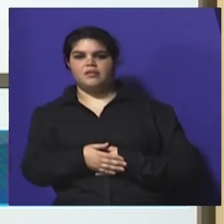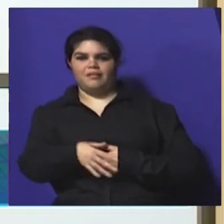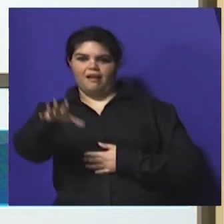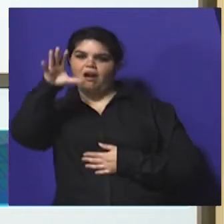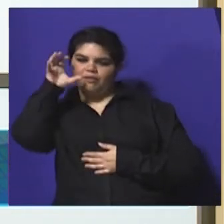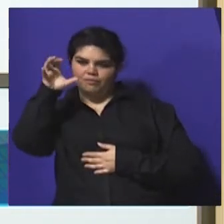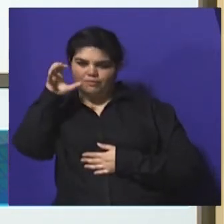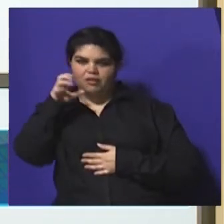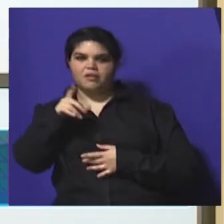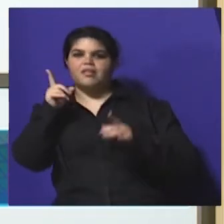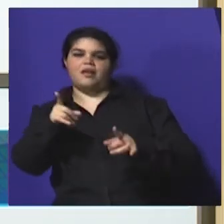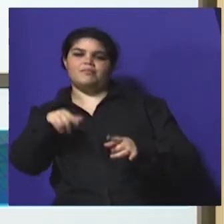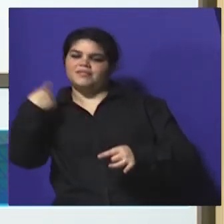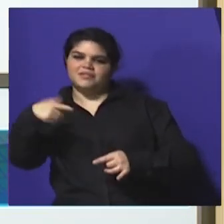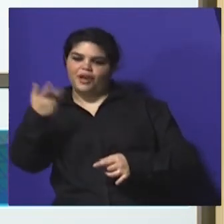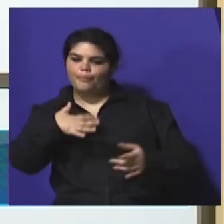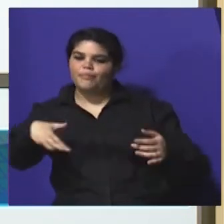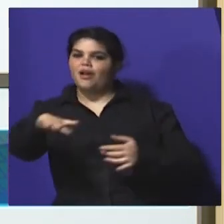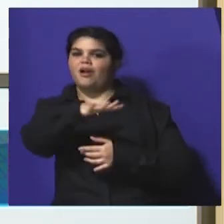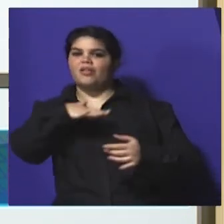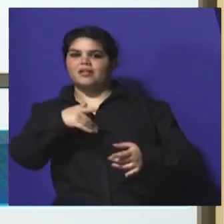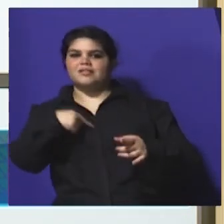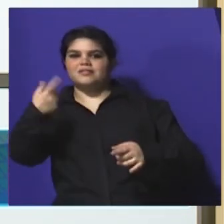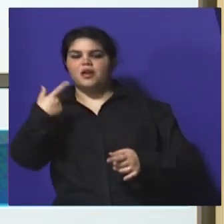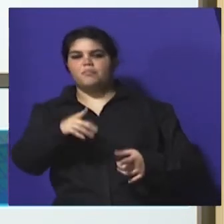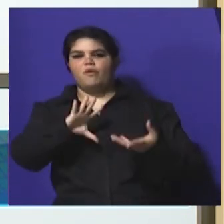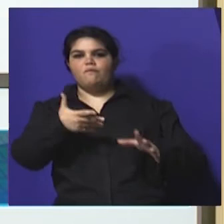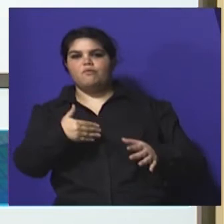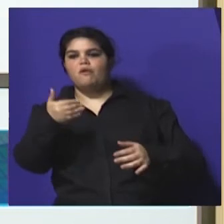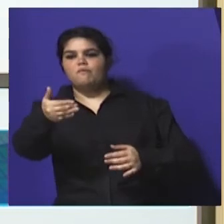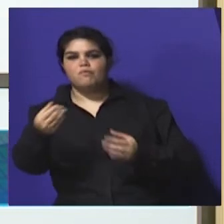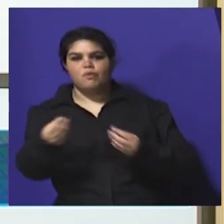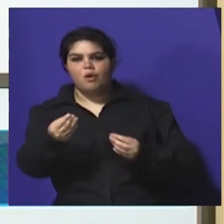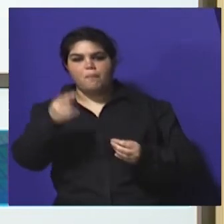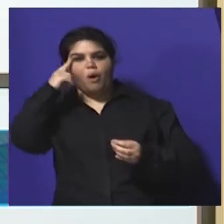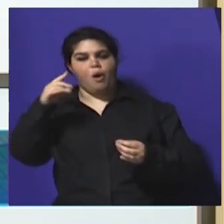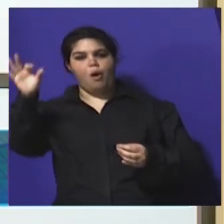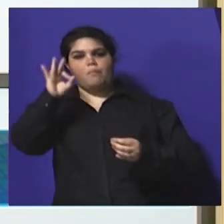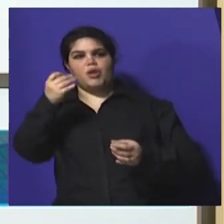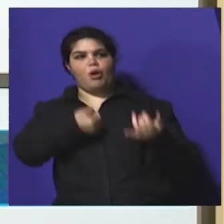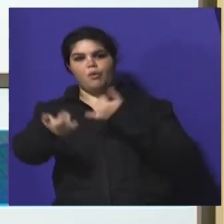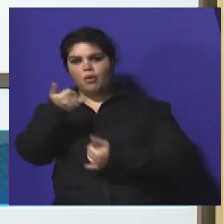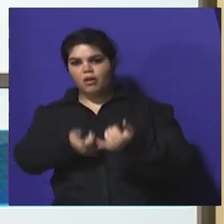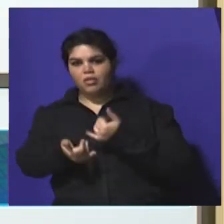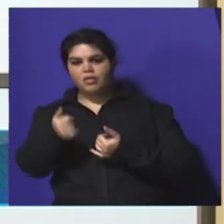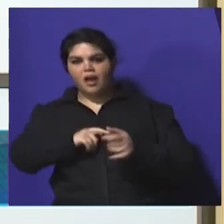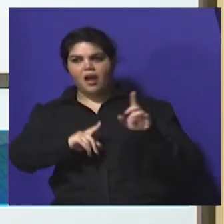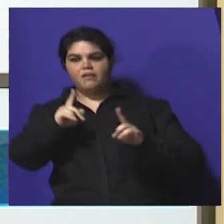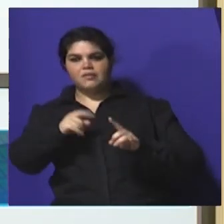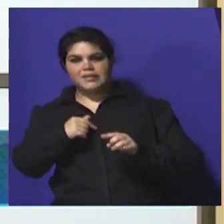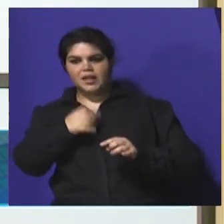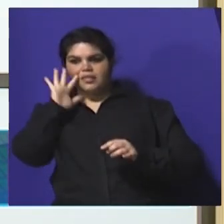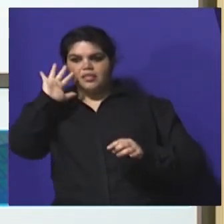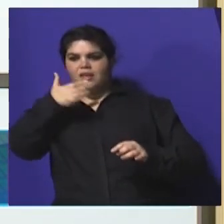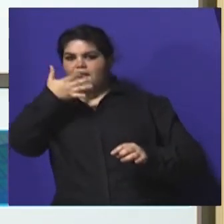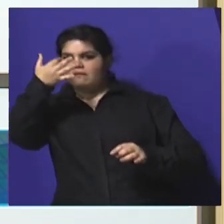llevamos siempre hay opiniones hay expectativas y cuando todo eso está en alto y en la realidad te diste cuenta que